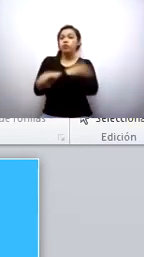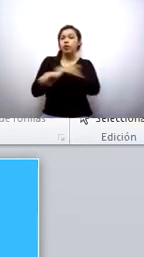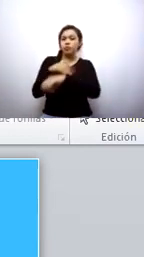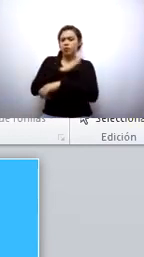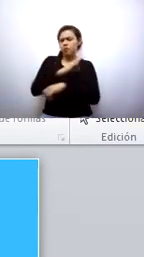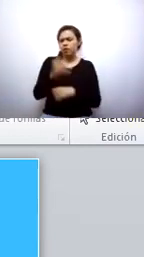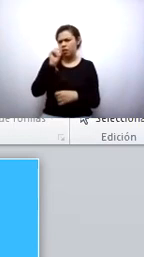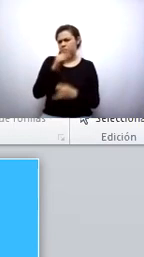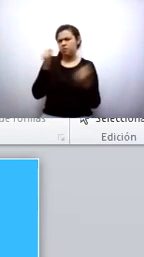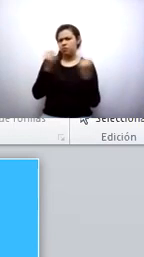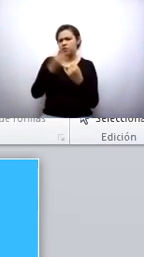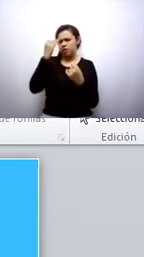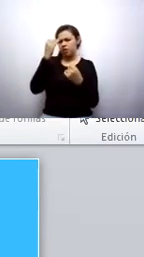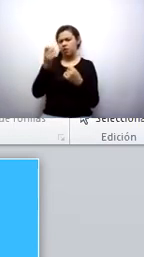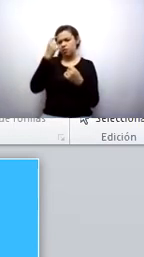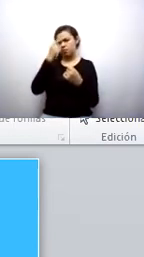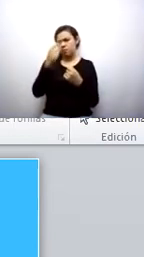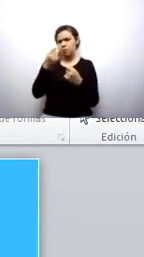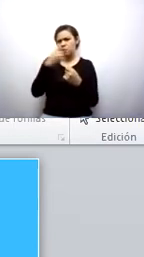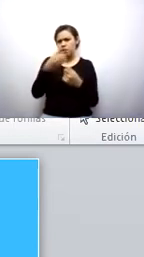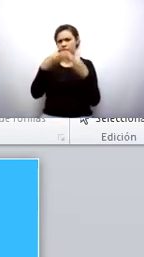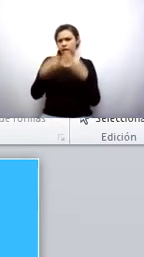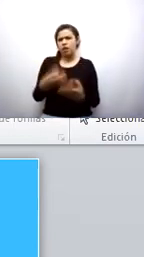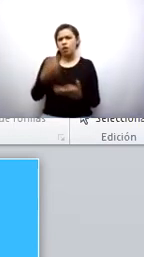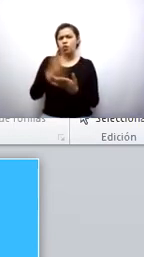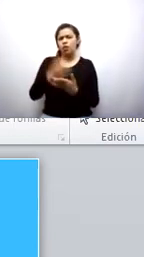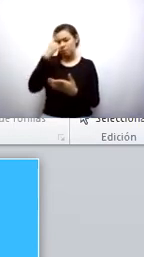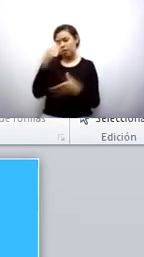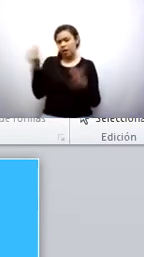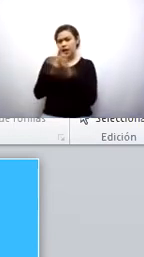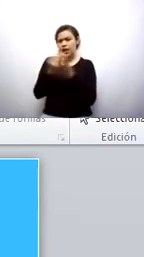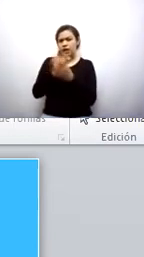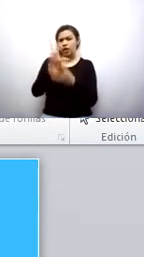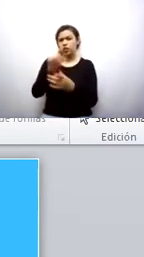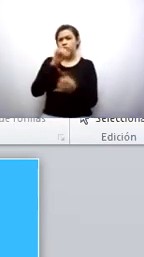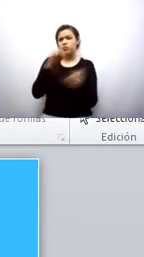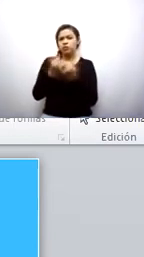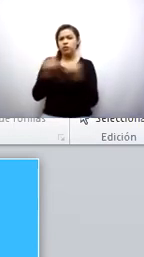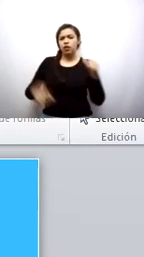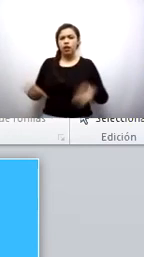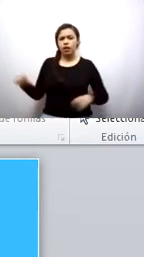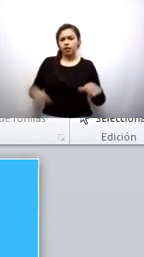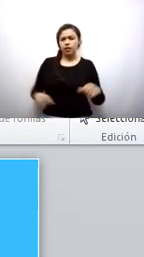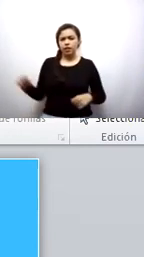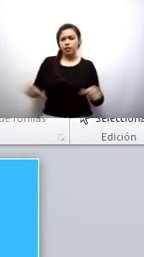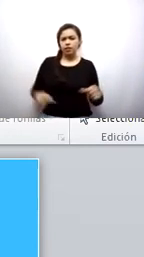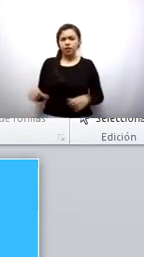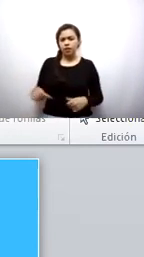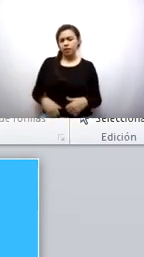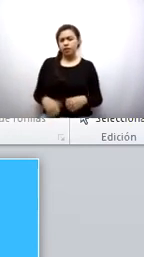también destinar un tiempo adecuado, no solamente a las clases, sino a las actividades que tienen, pues aparte